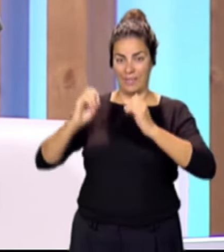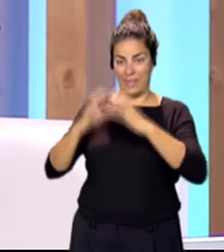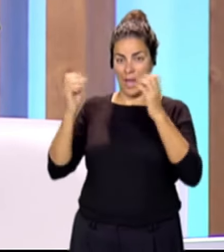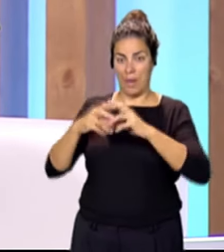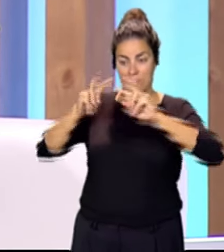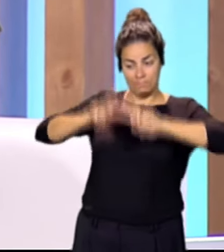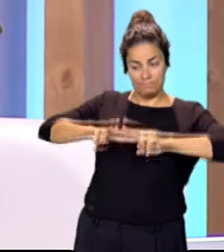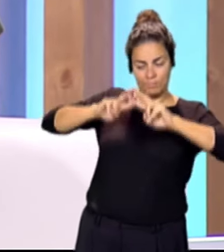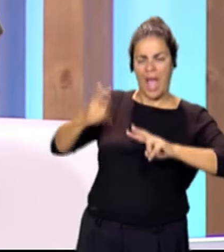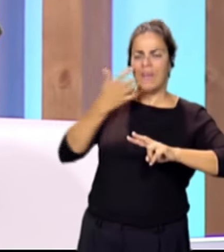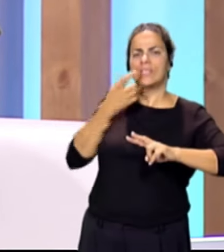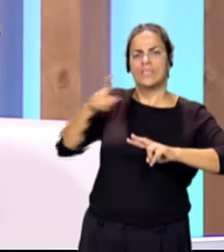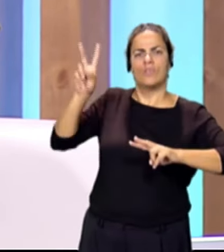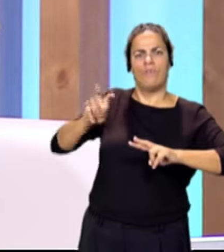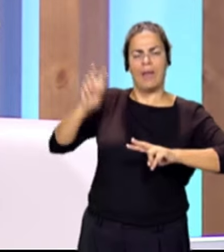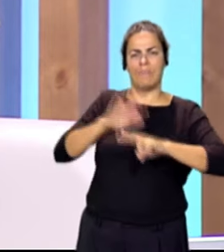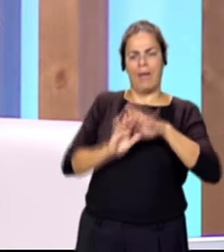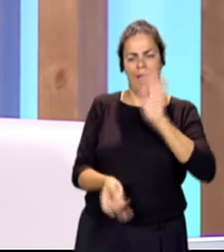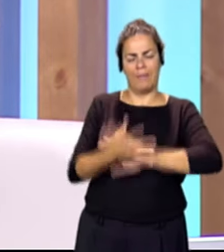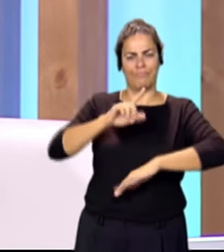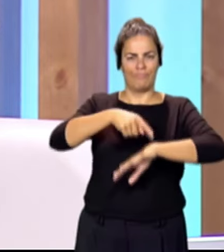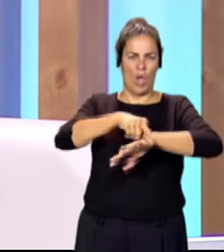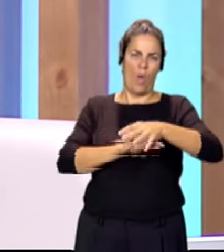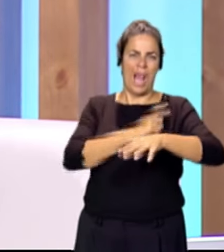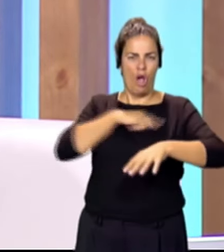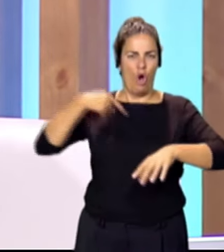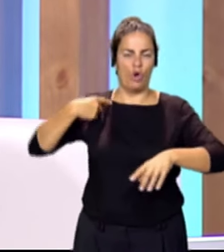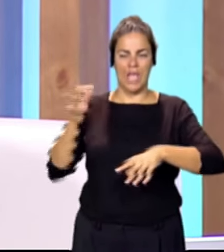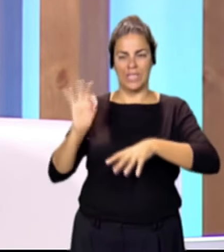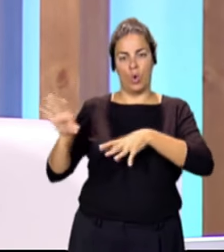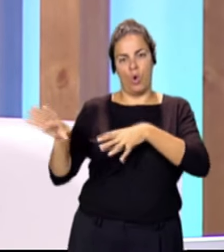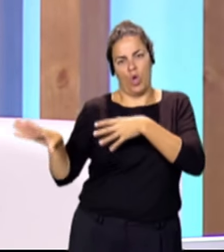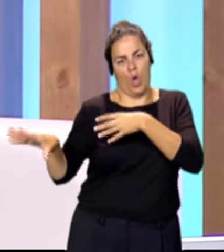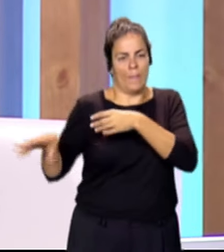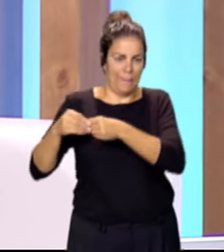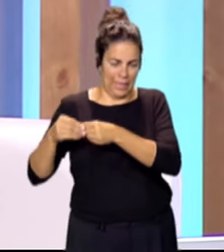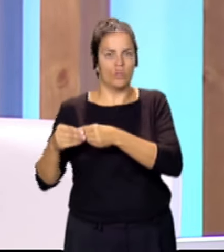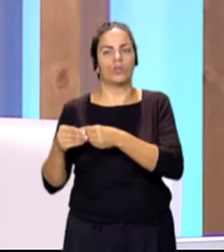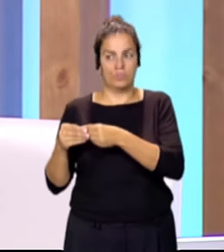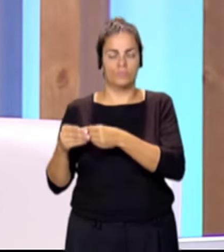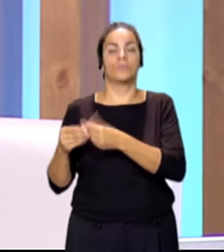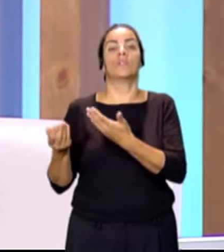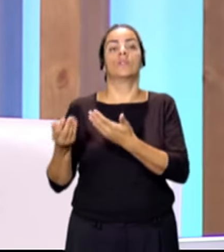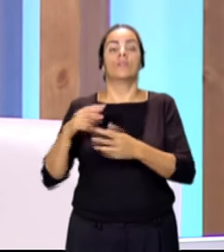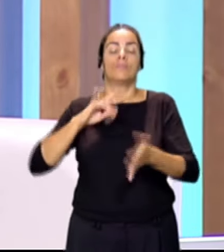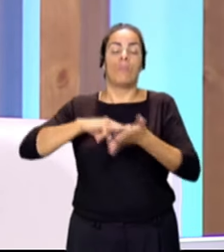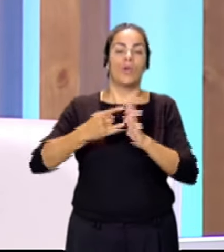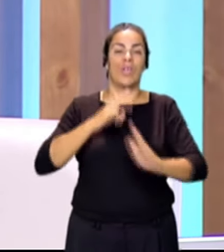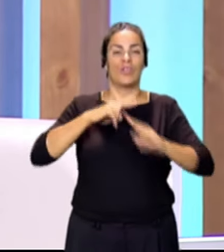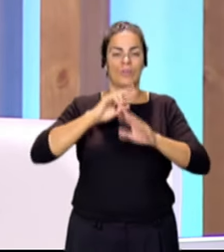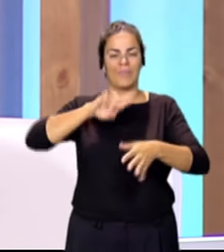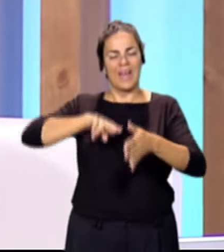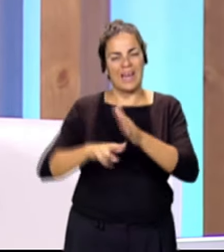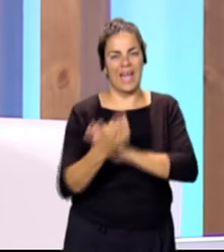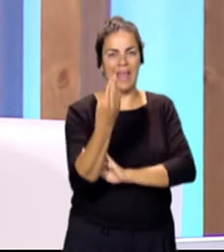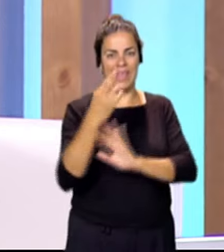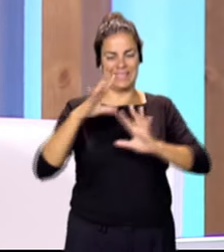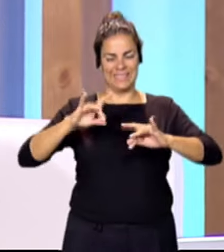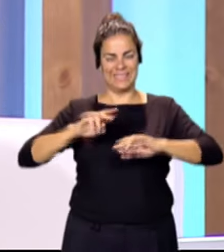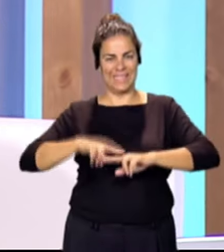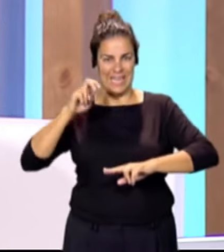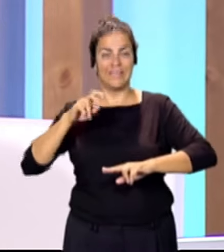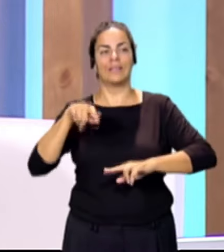fabricación de joyas y complementos hablamos del proyecto Renacer cenizas que se está llevando a cabo en la isla de la palma el Instituto Politécnico